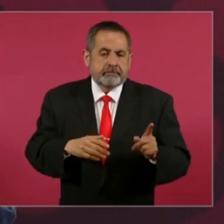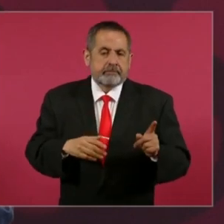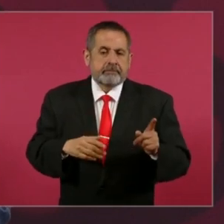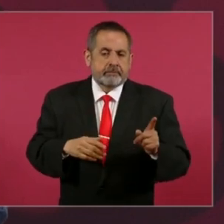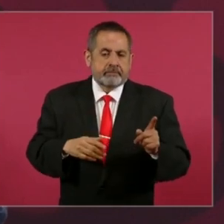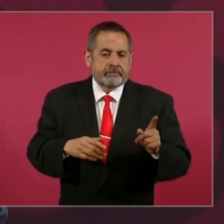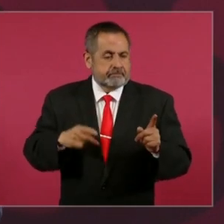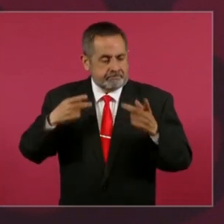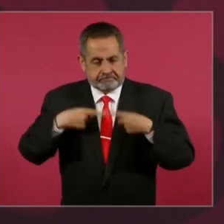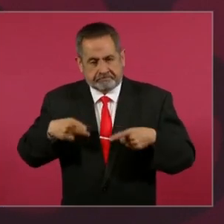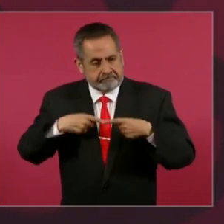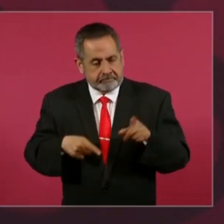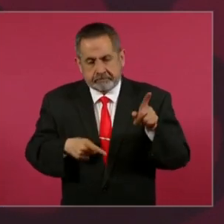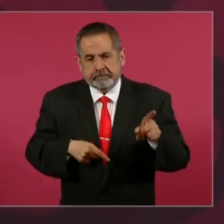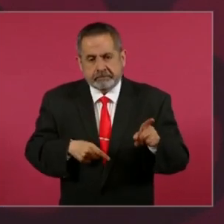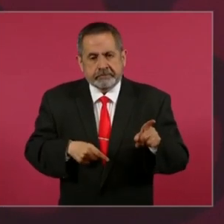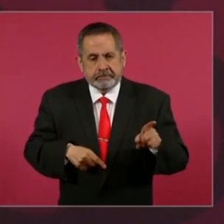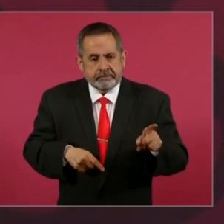un agente